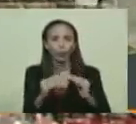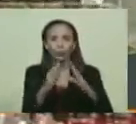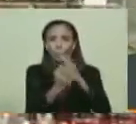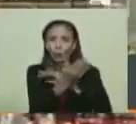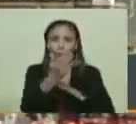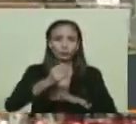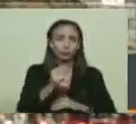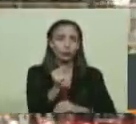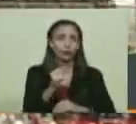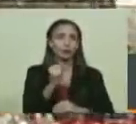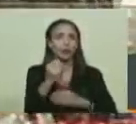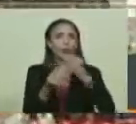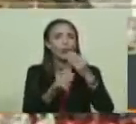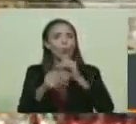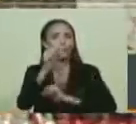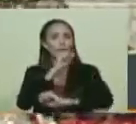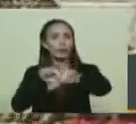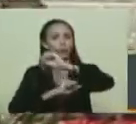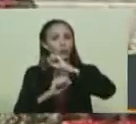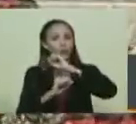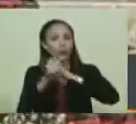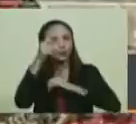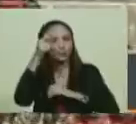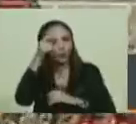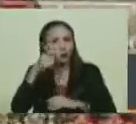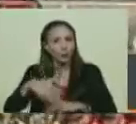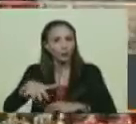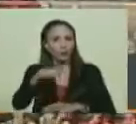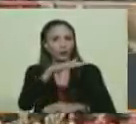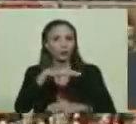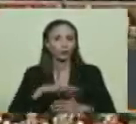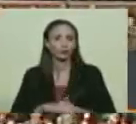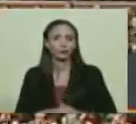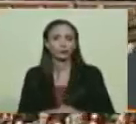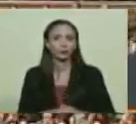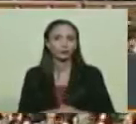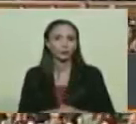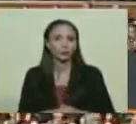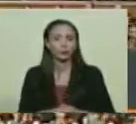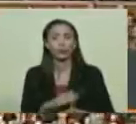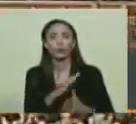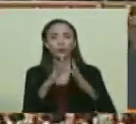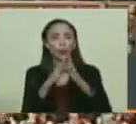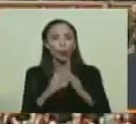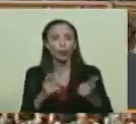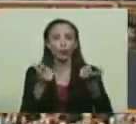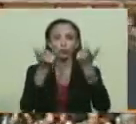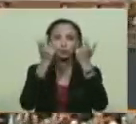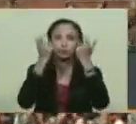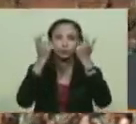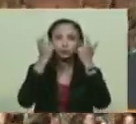Bolivarianas. Está en las manos de esta poderosa institución, está en las manos de los que se forjen